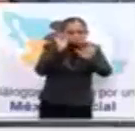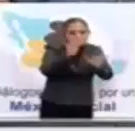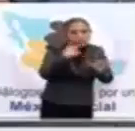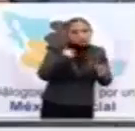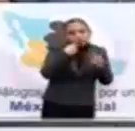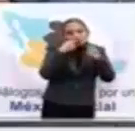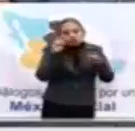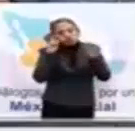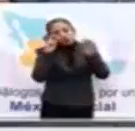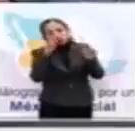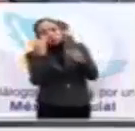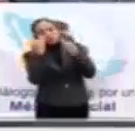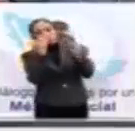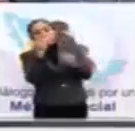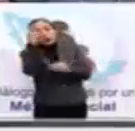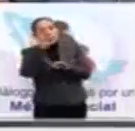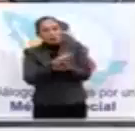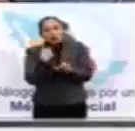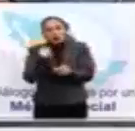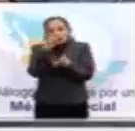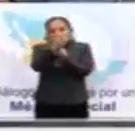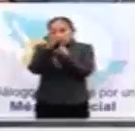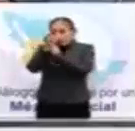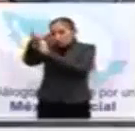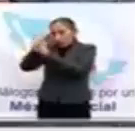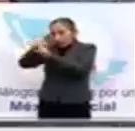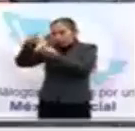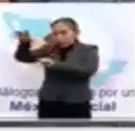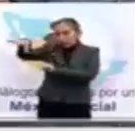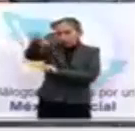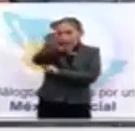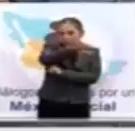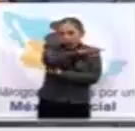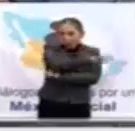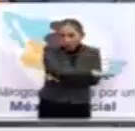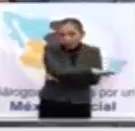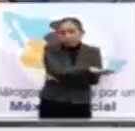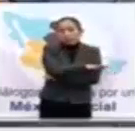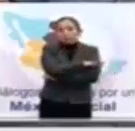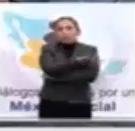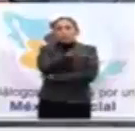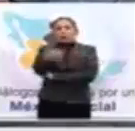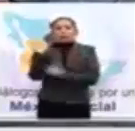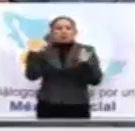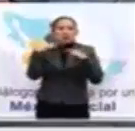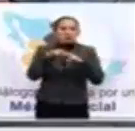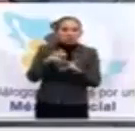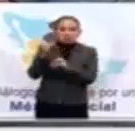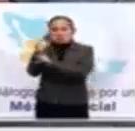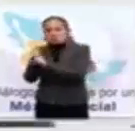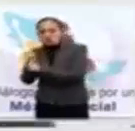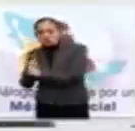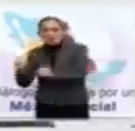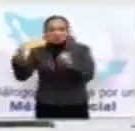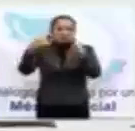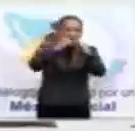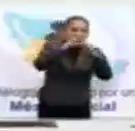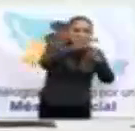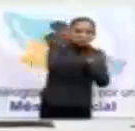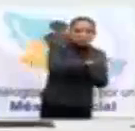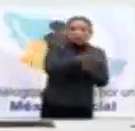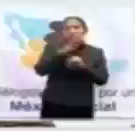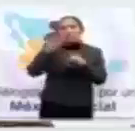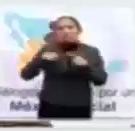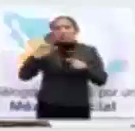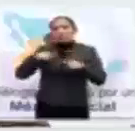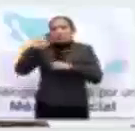estas discusiones, ¿no?, porque estamos convocando a distintos sectores, a académicos, investigadores, instituciones, ¿no?, gente